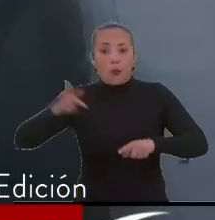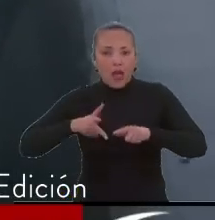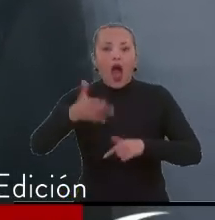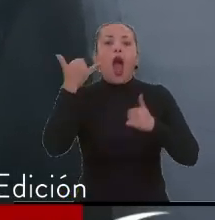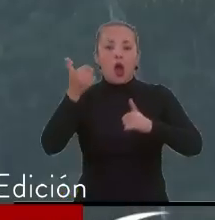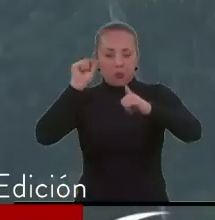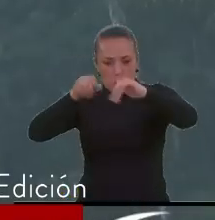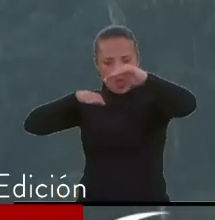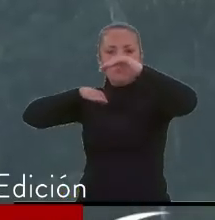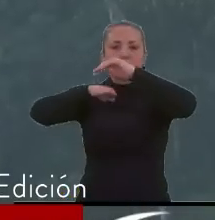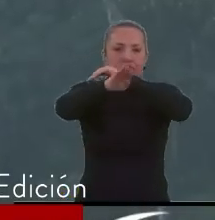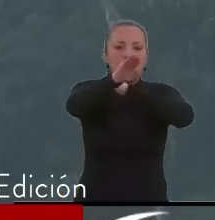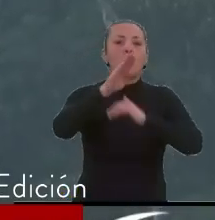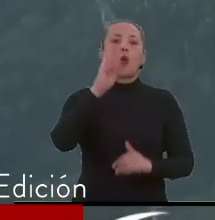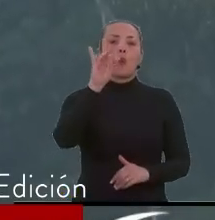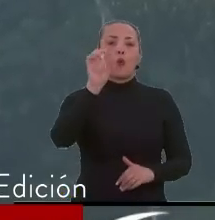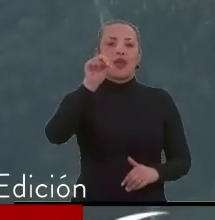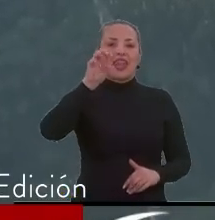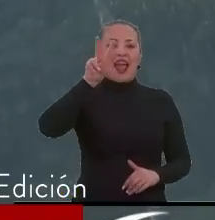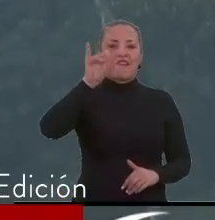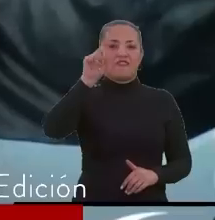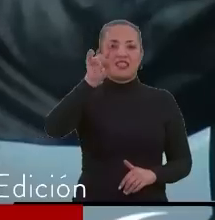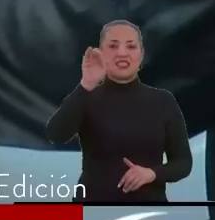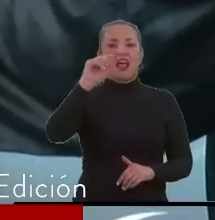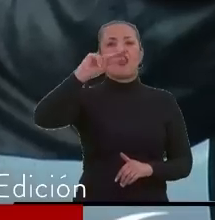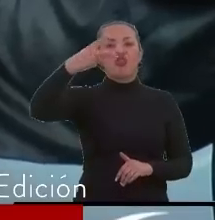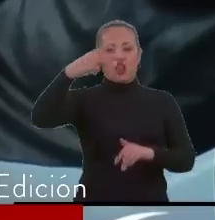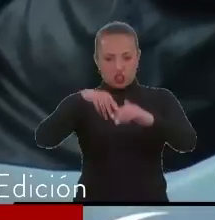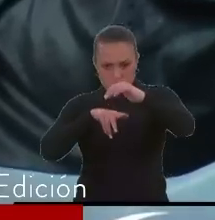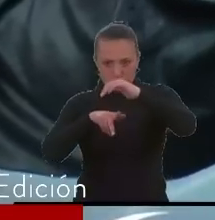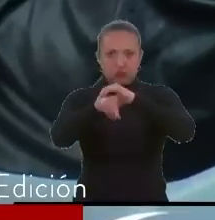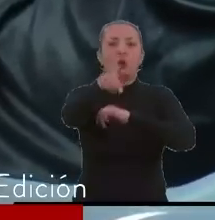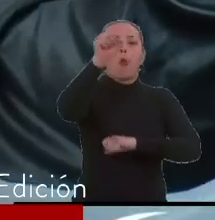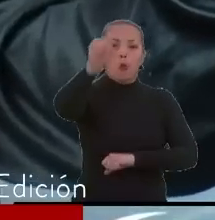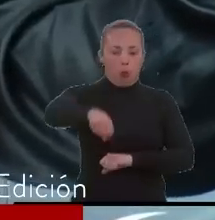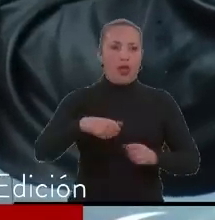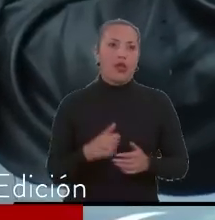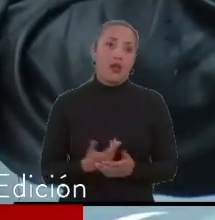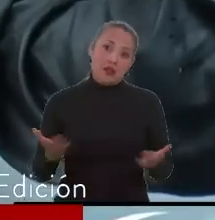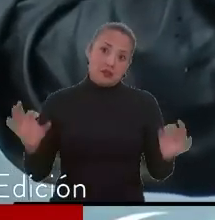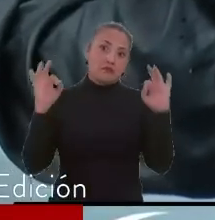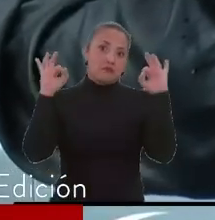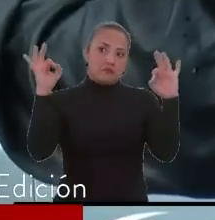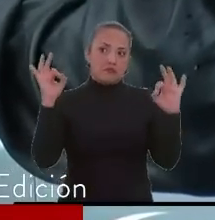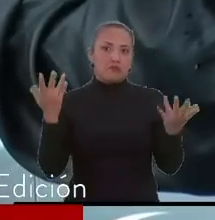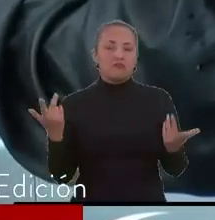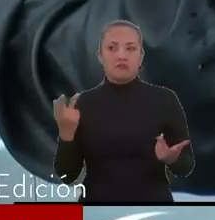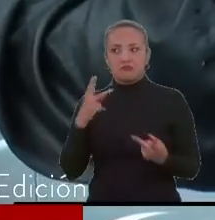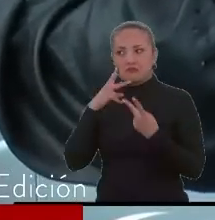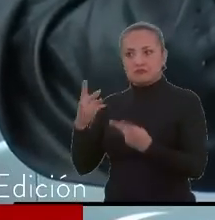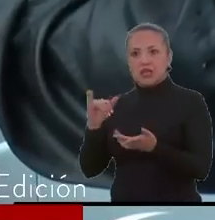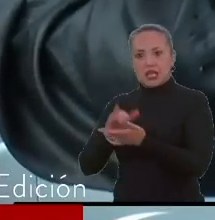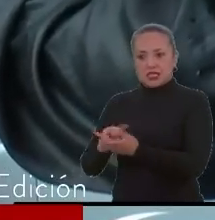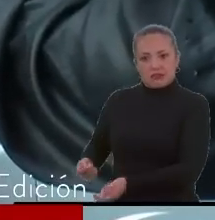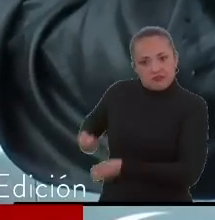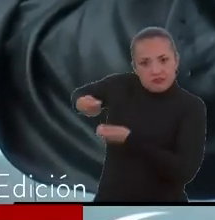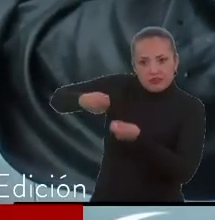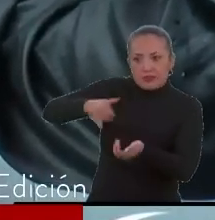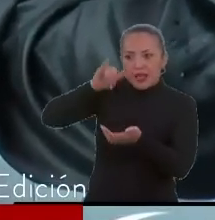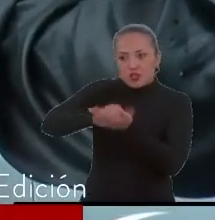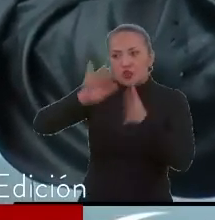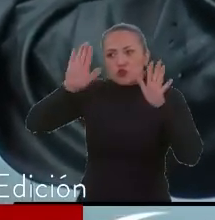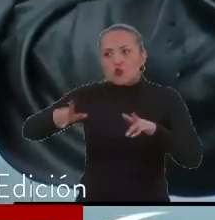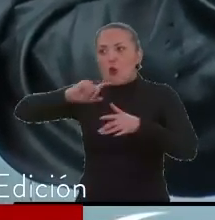túnel Buenavista 2. Excelente. Bueno, la idea es que se ve la inversión del pueblo en este tipo de obra